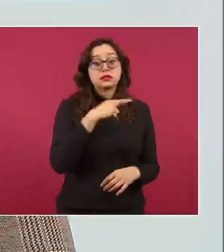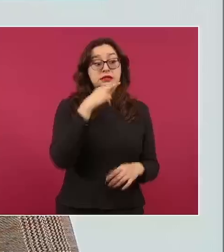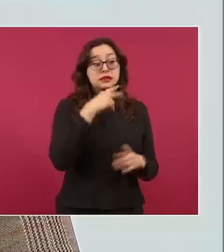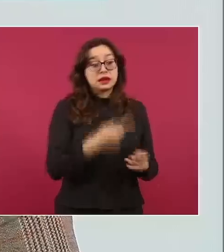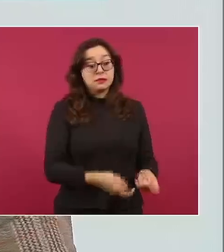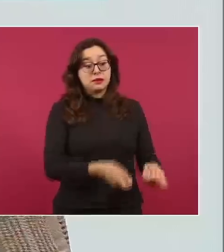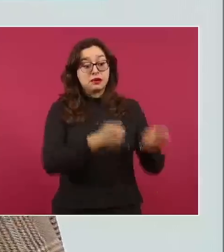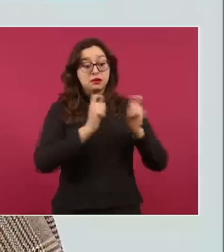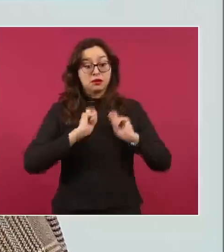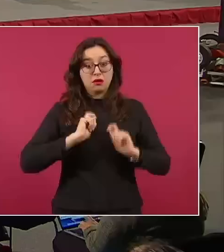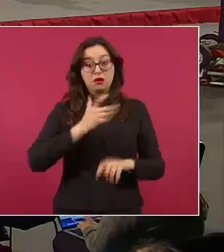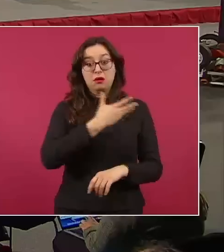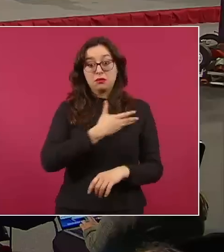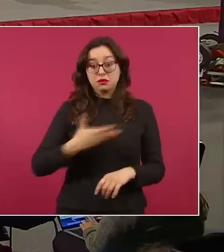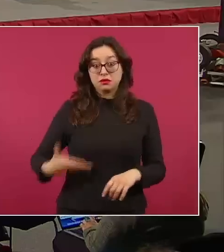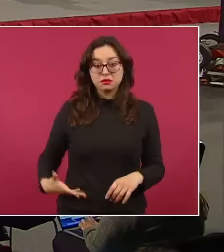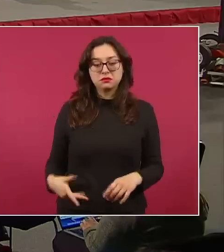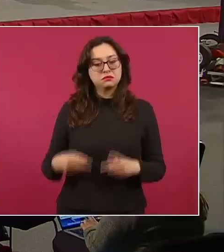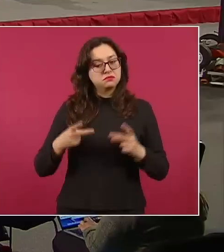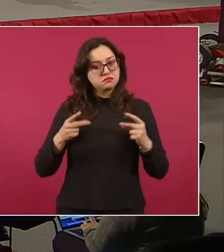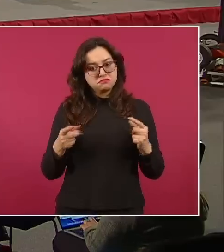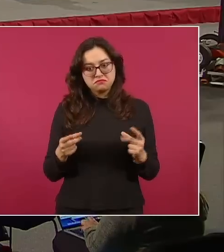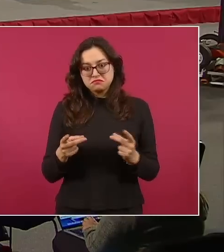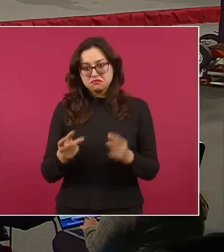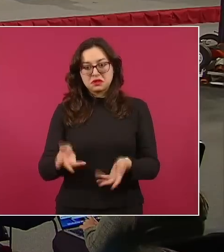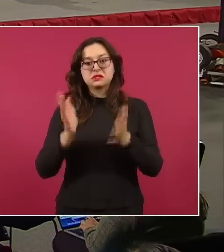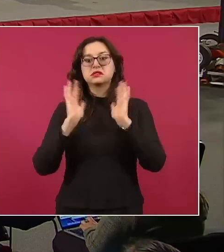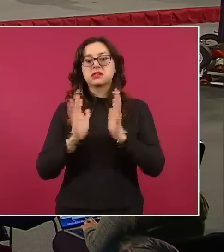un tren de refinación.